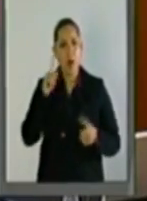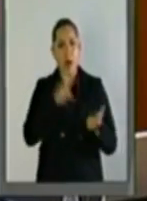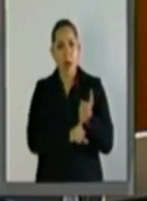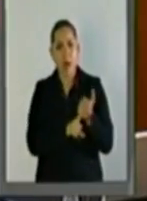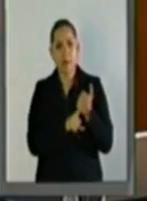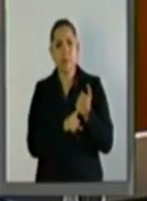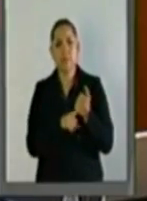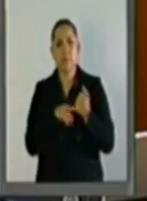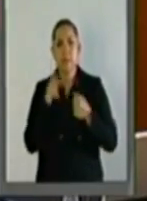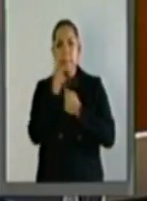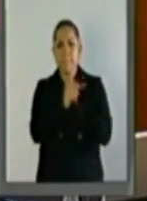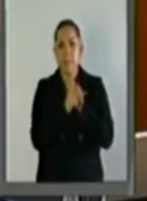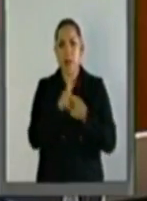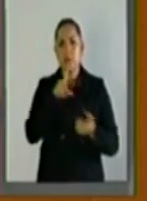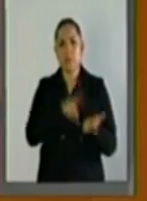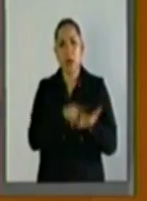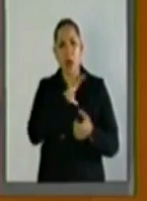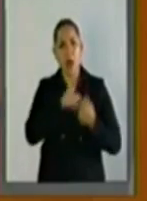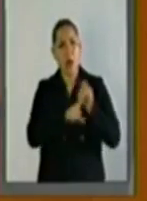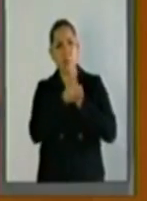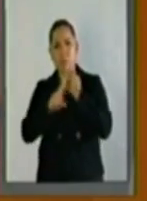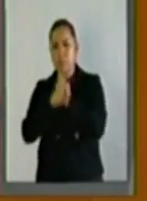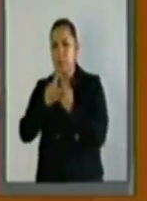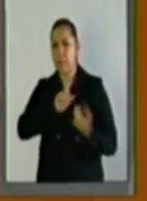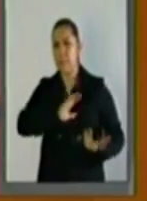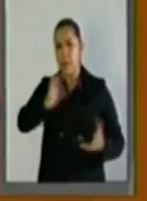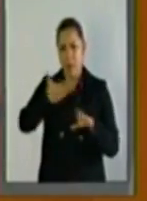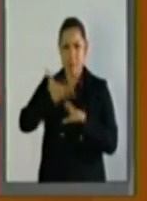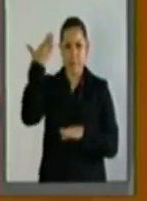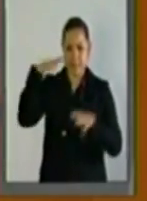precio del barril del petróleo a $100, hoy lo tenemos a